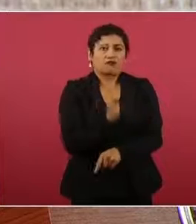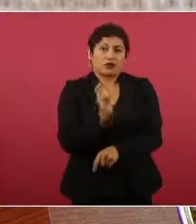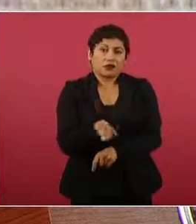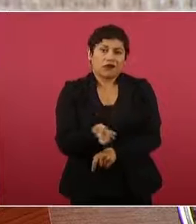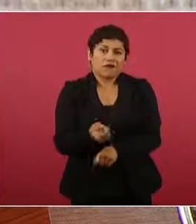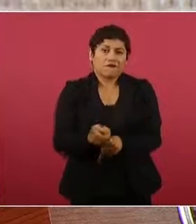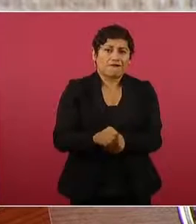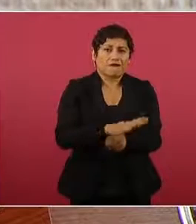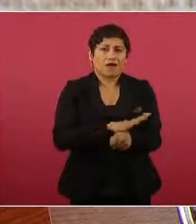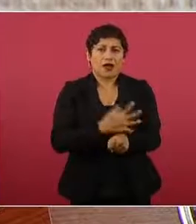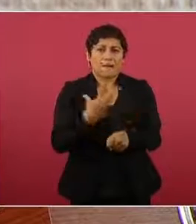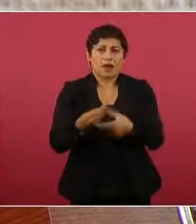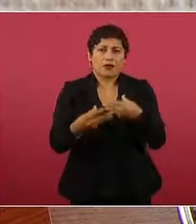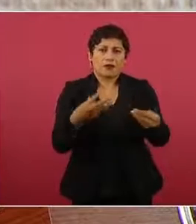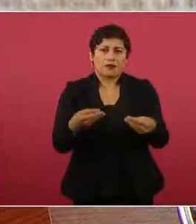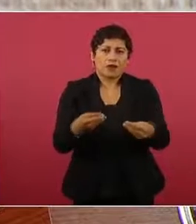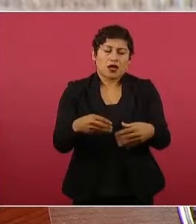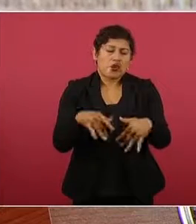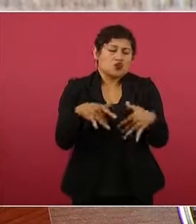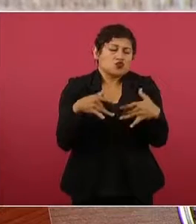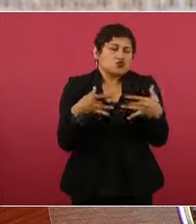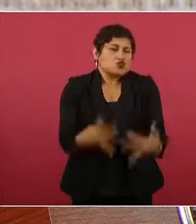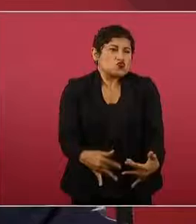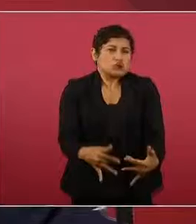la pandemia.